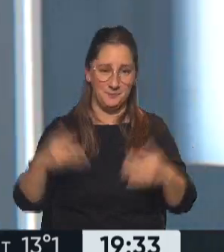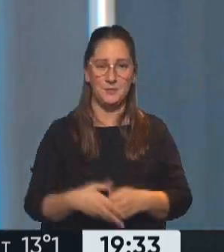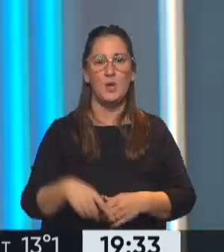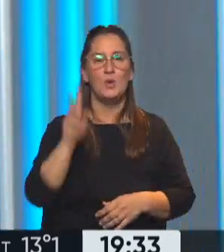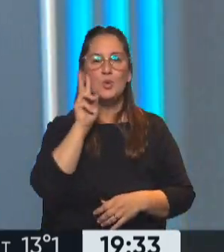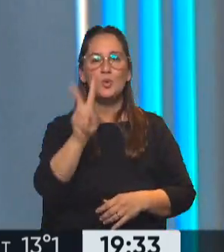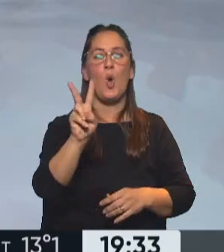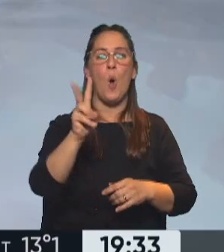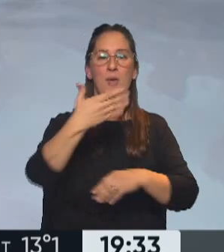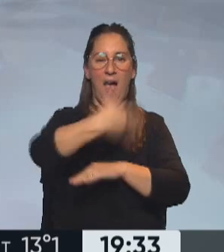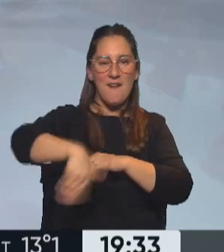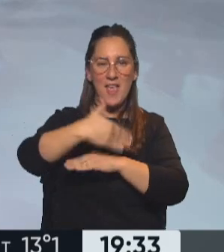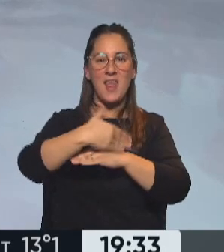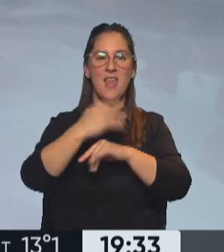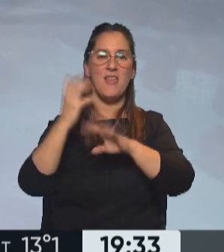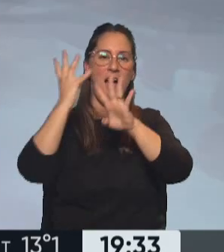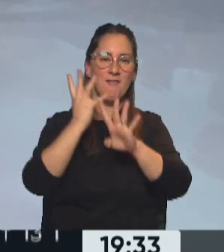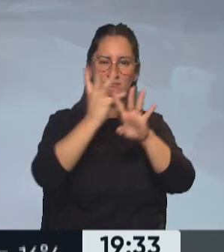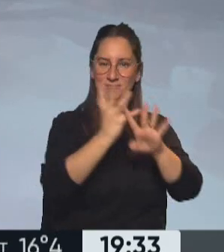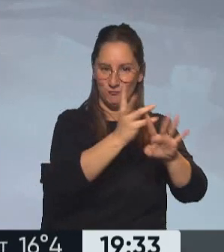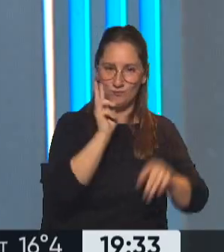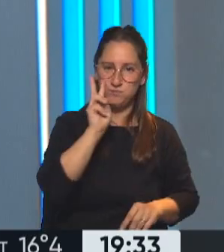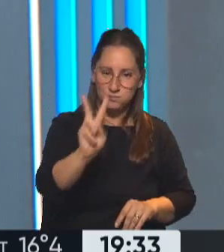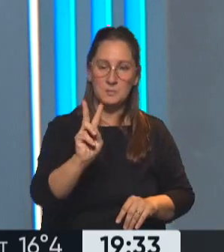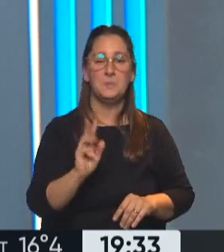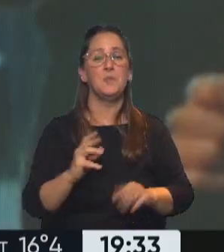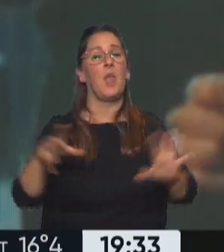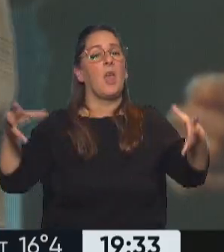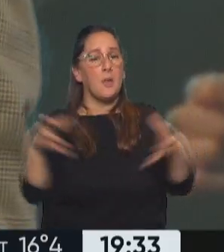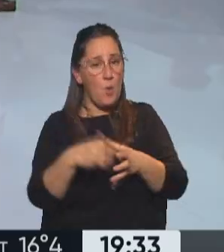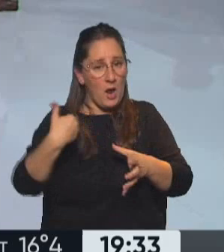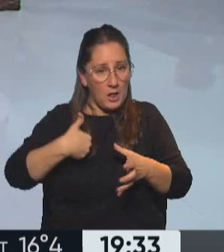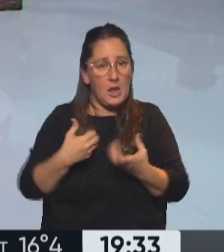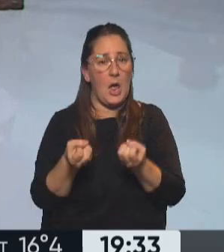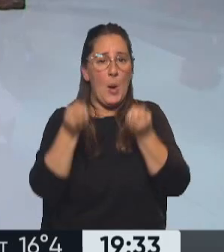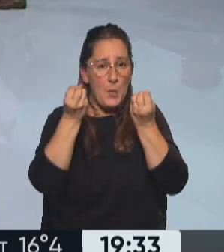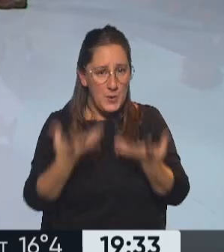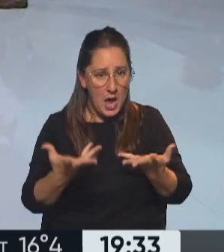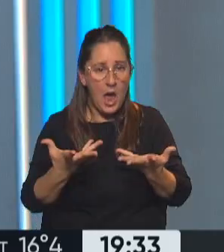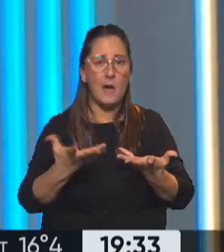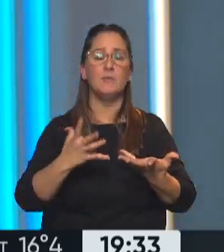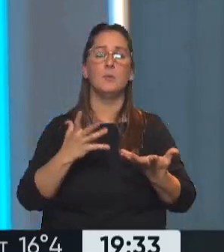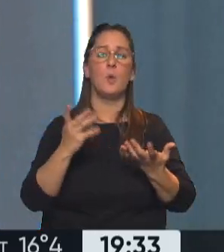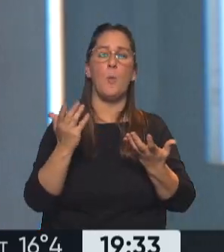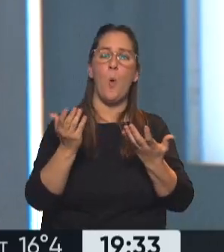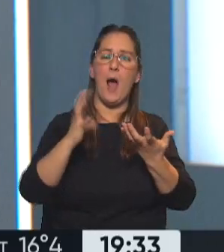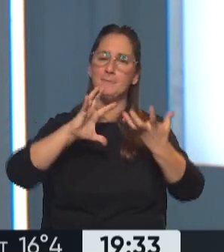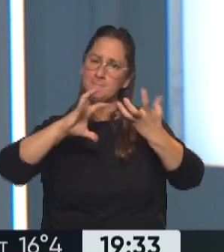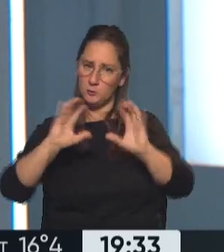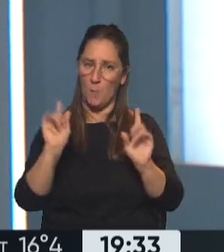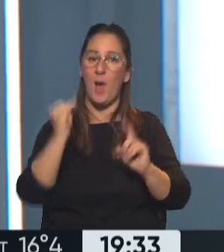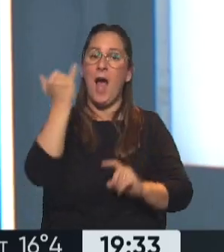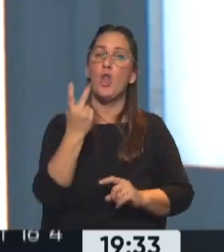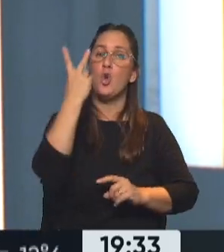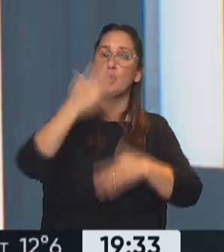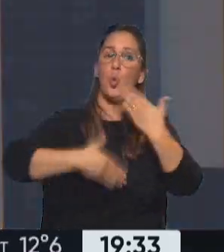cruzando el Beta Road, ¿viste? Sí, pero bueno, están bien. El plantel no se desmembró. Pero hay dos jugadores